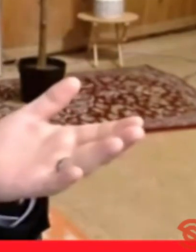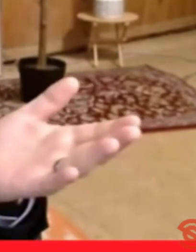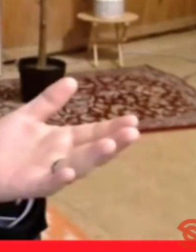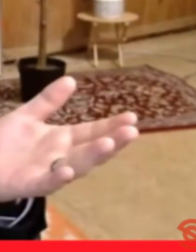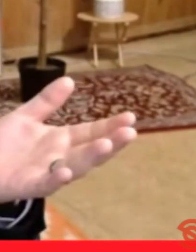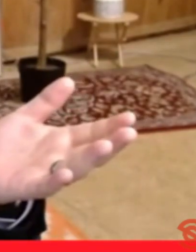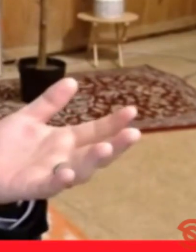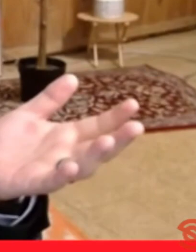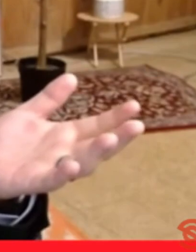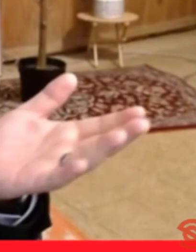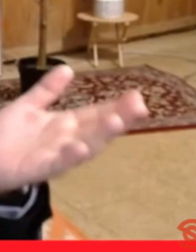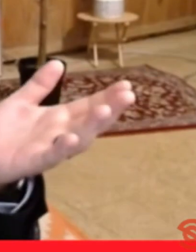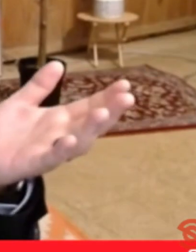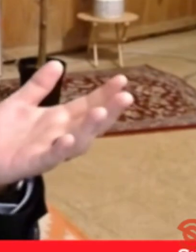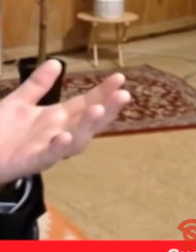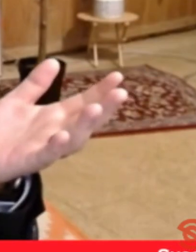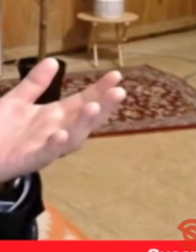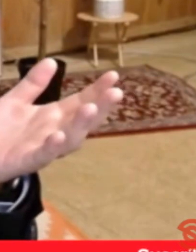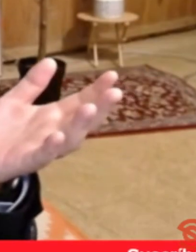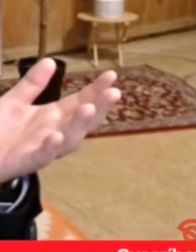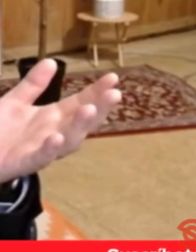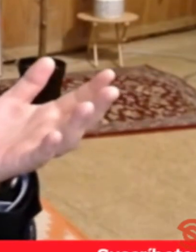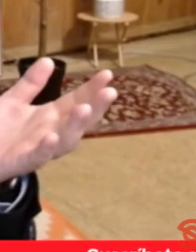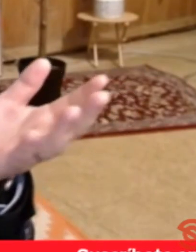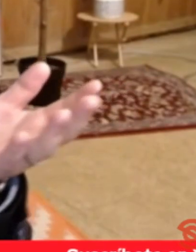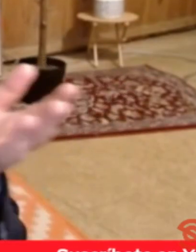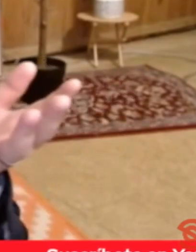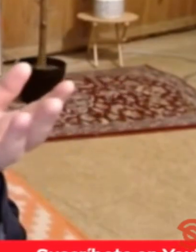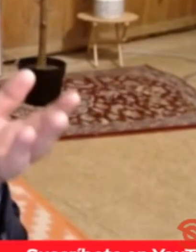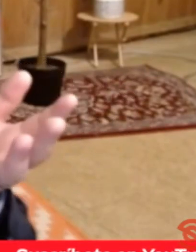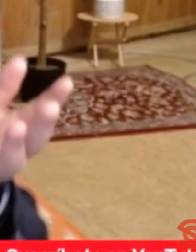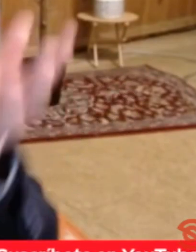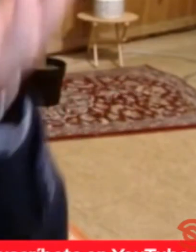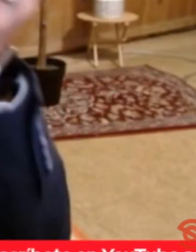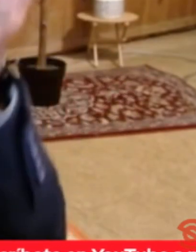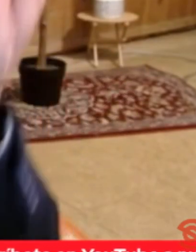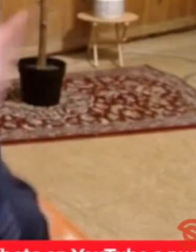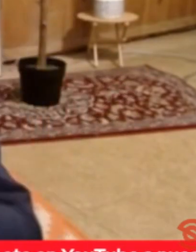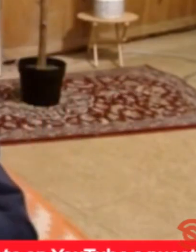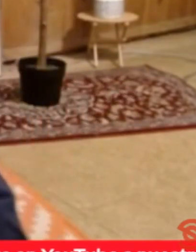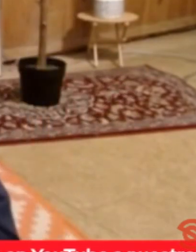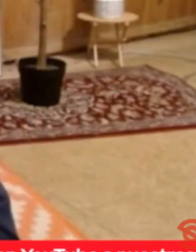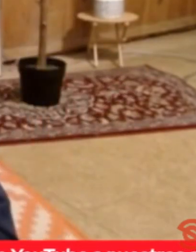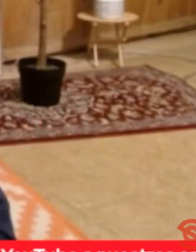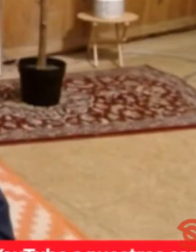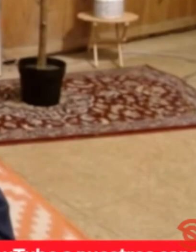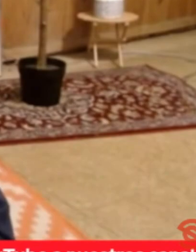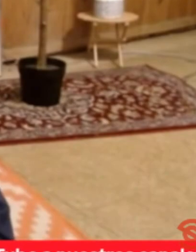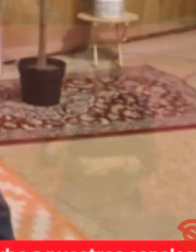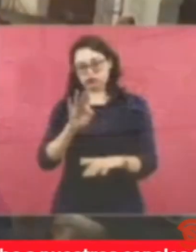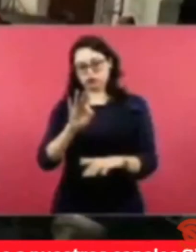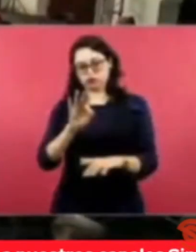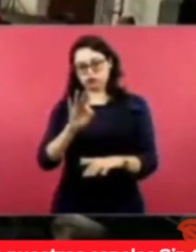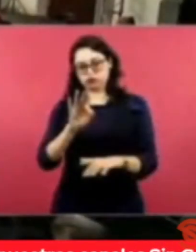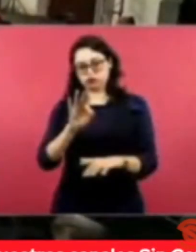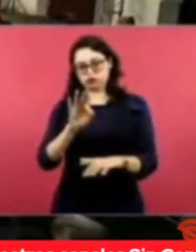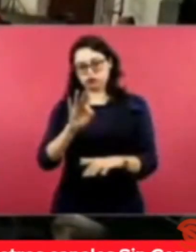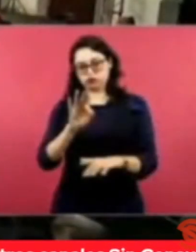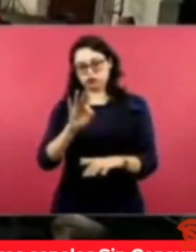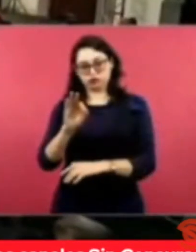obviamente, yo lo digo así con mucho respeto, pero el presidente también encabronado, así fue como respondió.